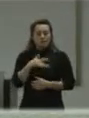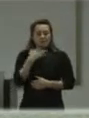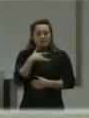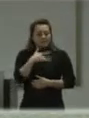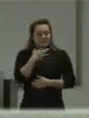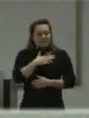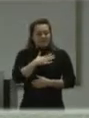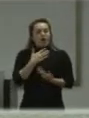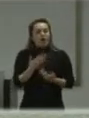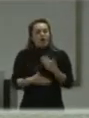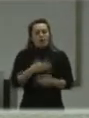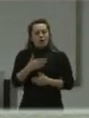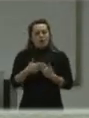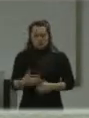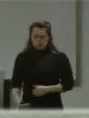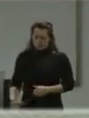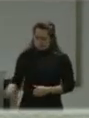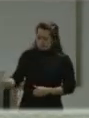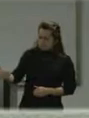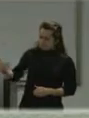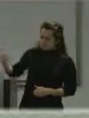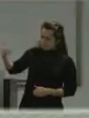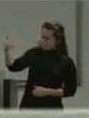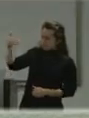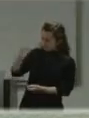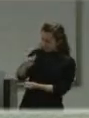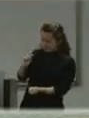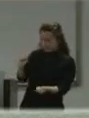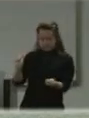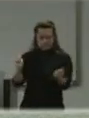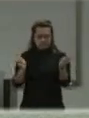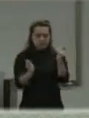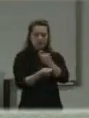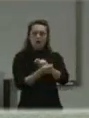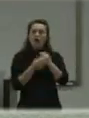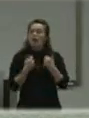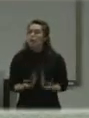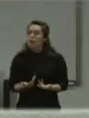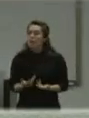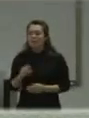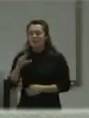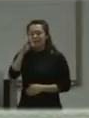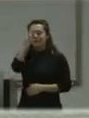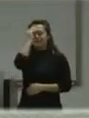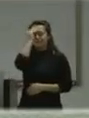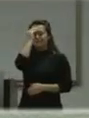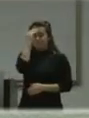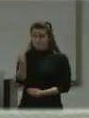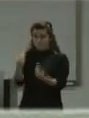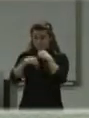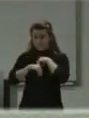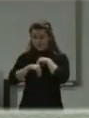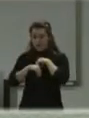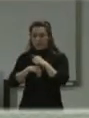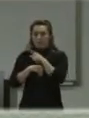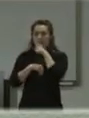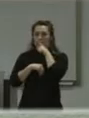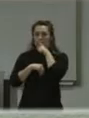de acuerdo A cómo va pasando el tiempo y cómo ayudarle a transmitirle esa información a los